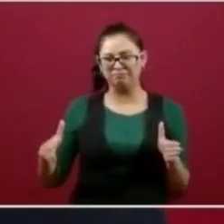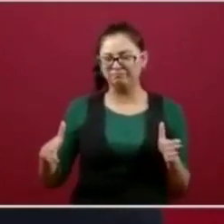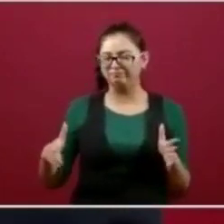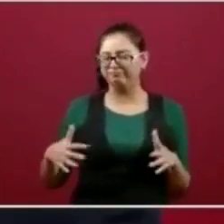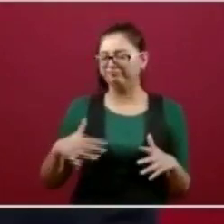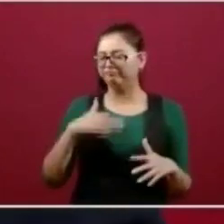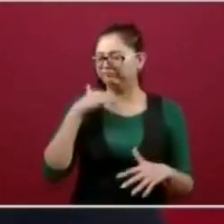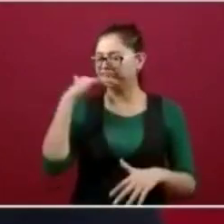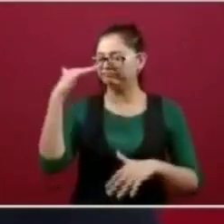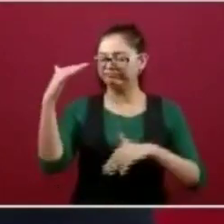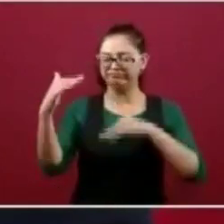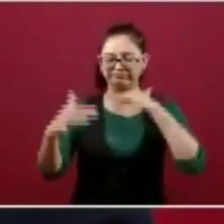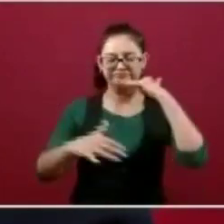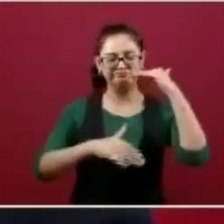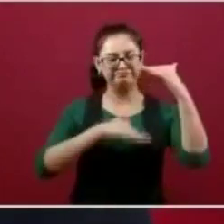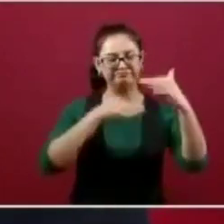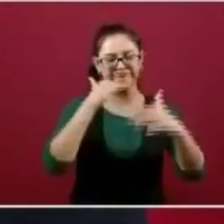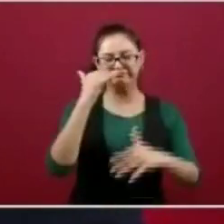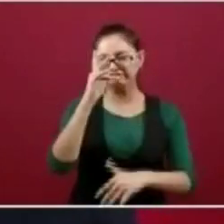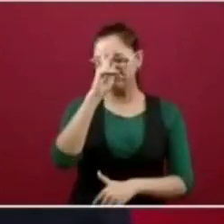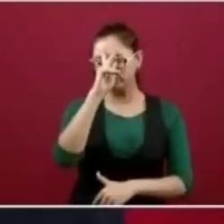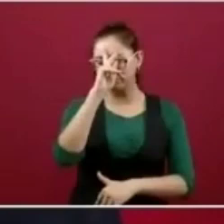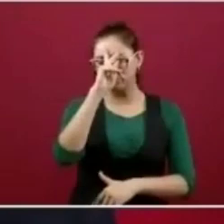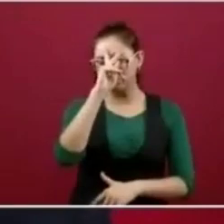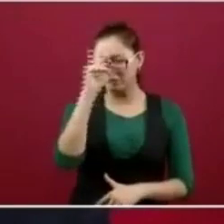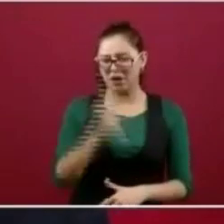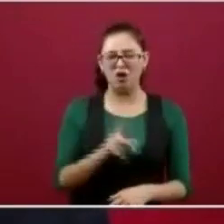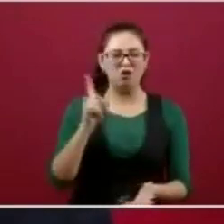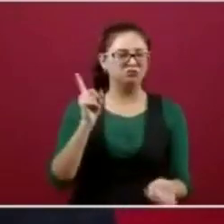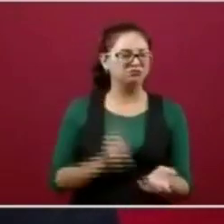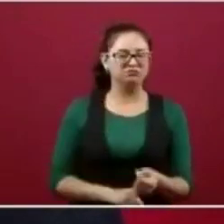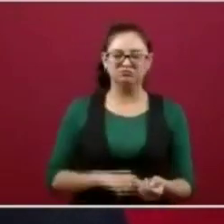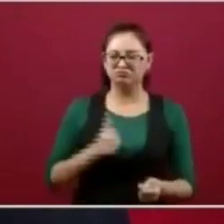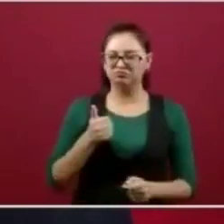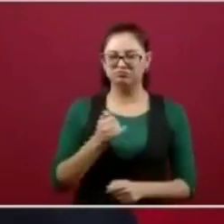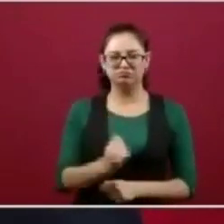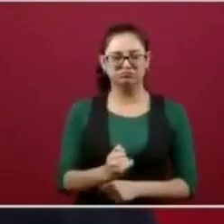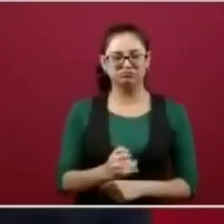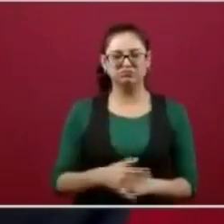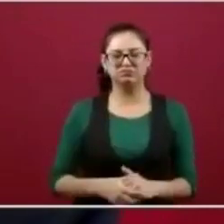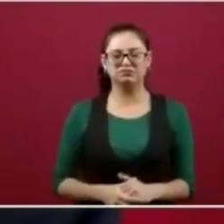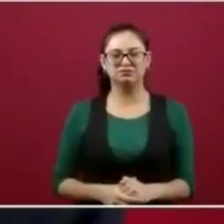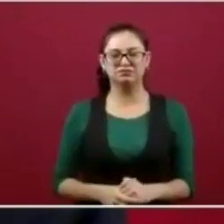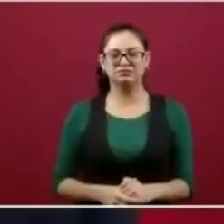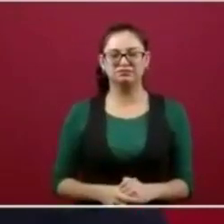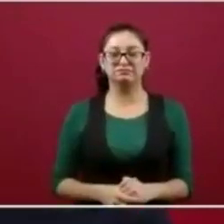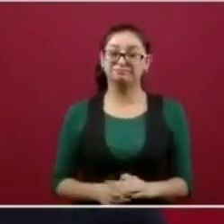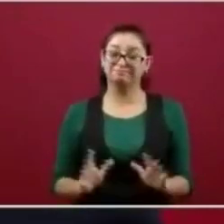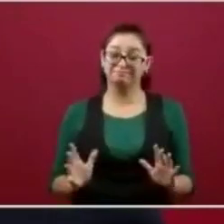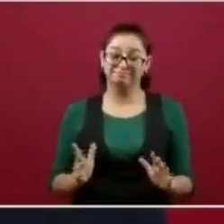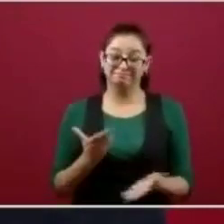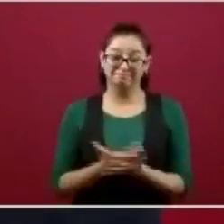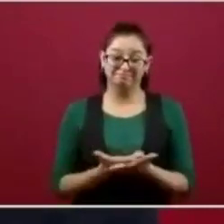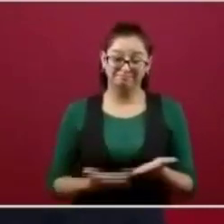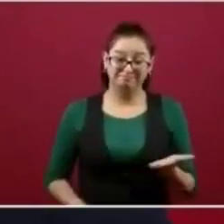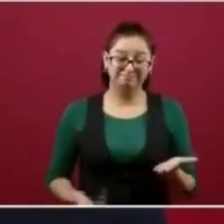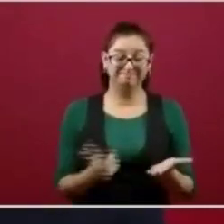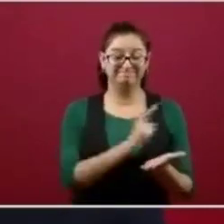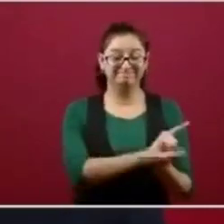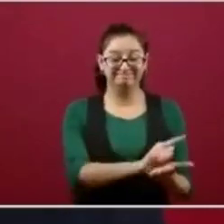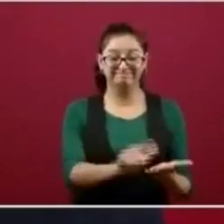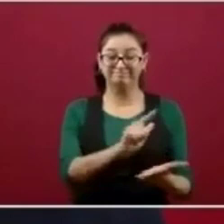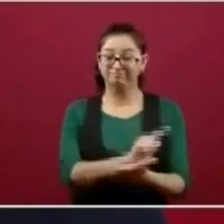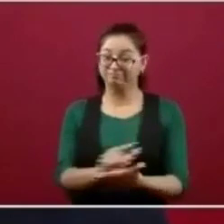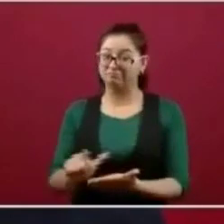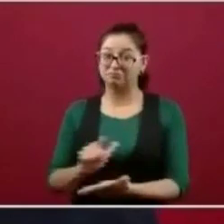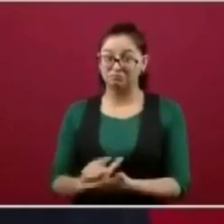contaminó por completo de prácticas de corrupción. Entonces estamos limpiando. Nos